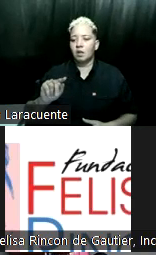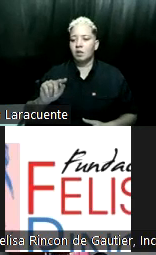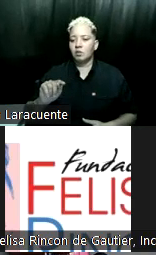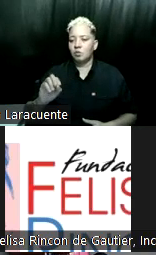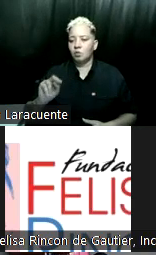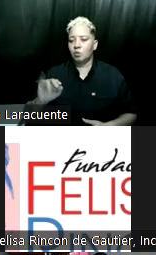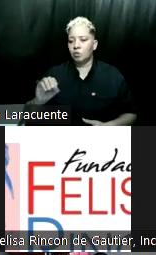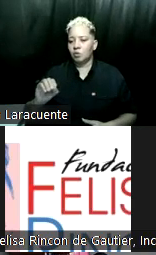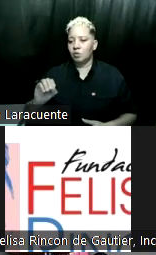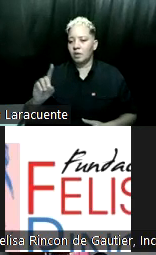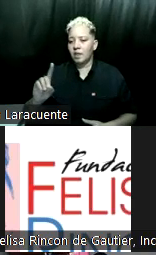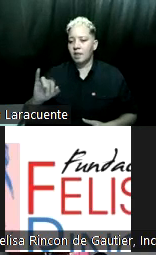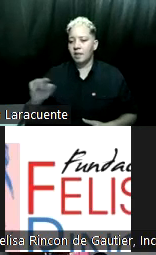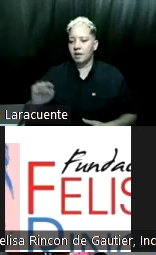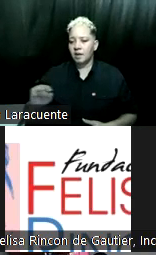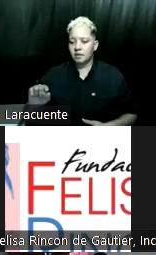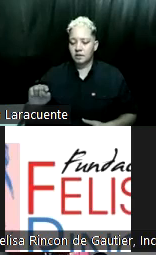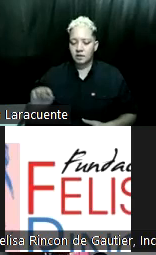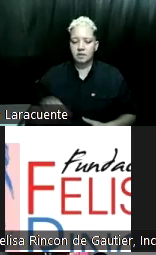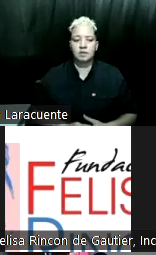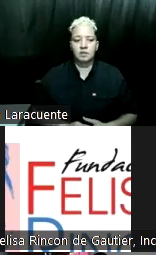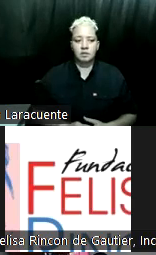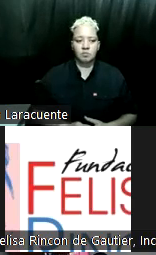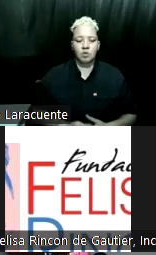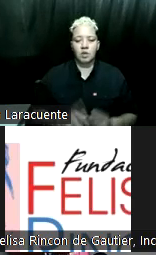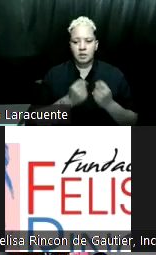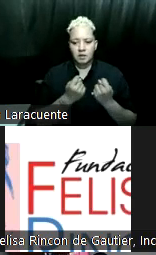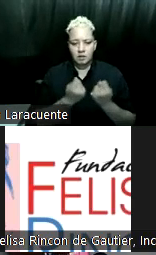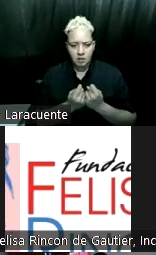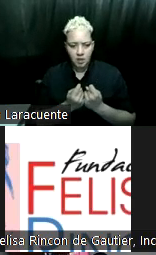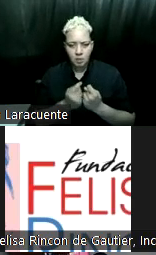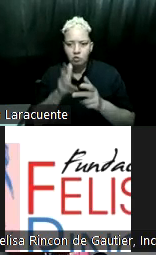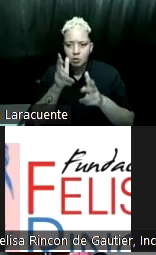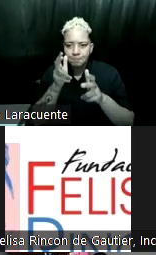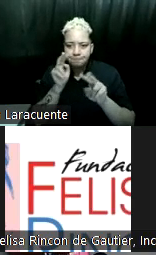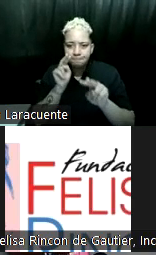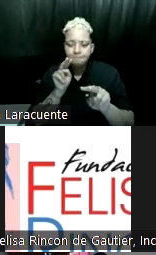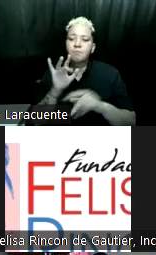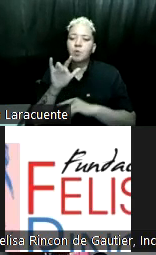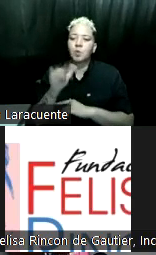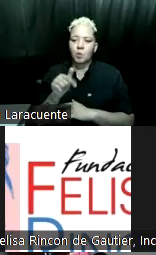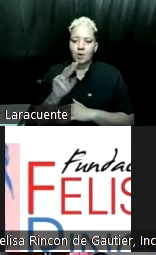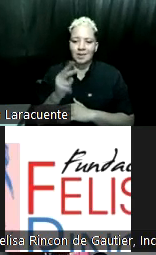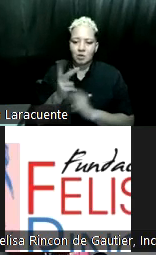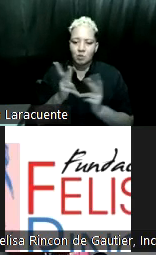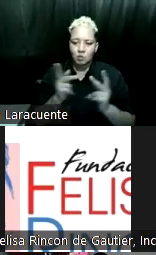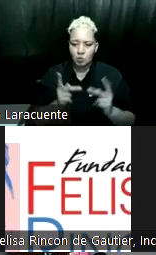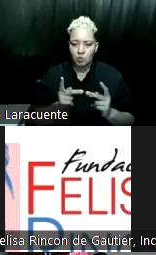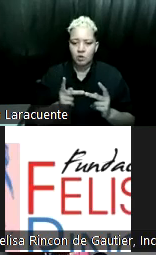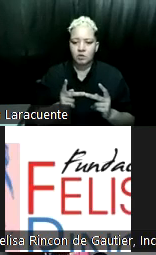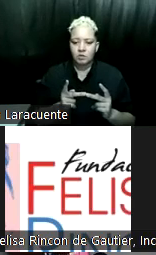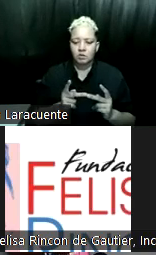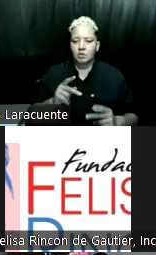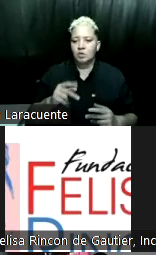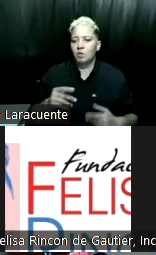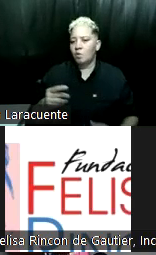Díaz Miguel se perfilaba como un equipo a observar luego de su segundo lugar tras Yugoslavia